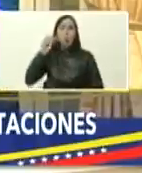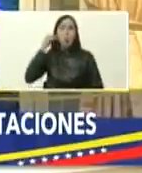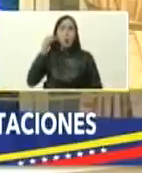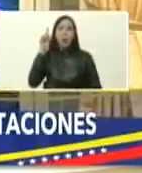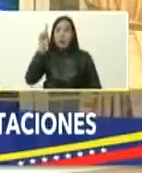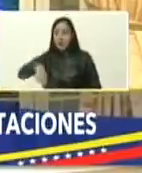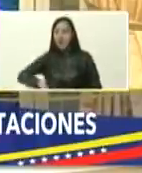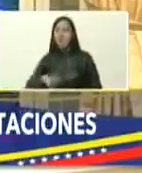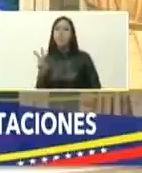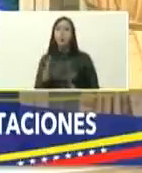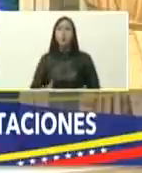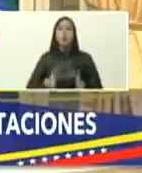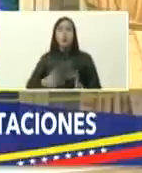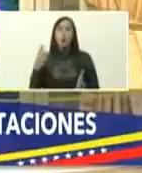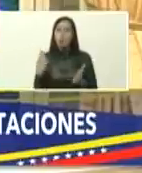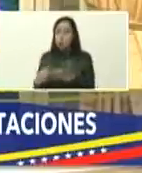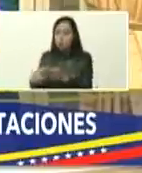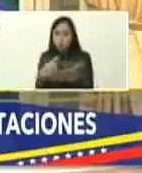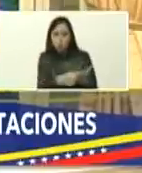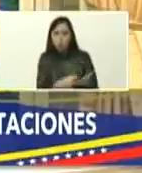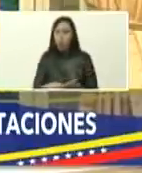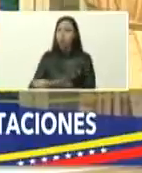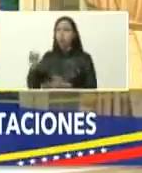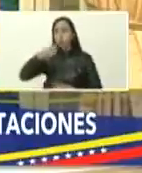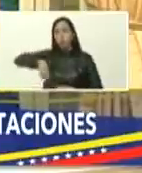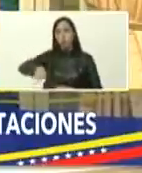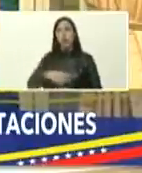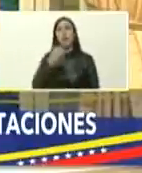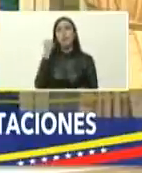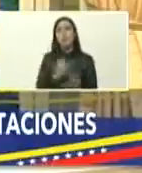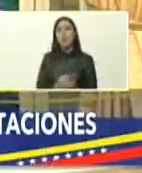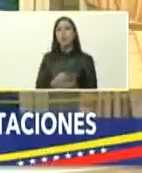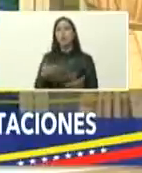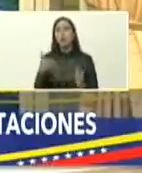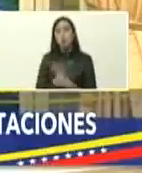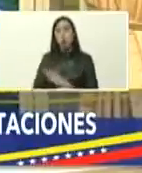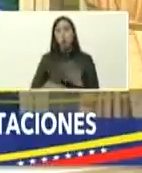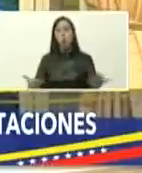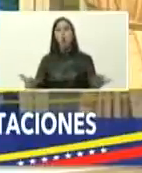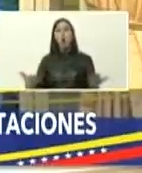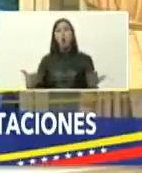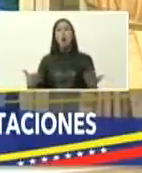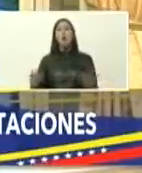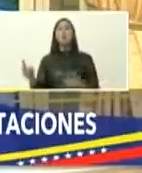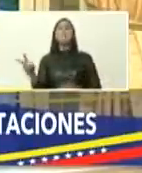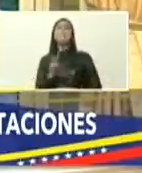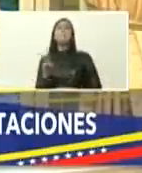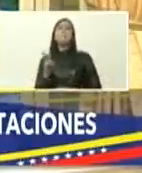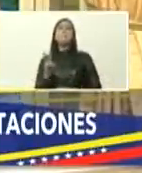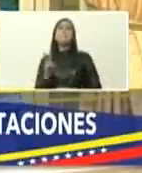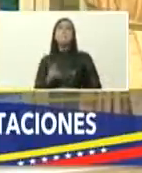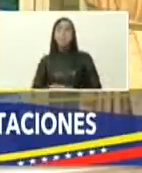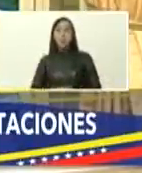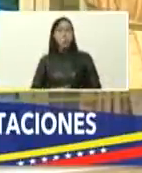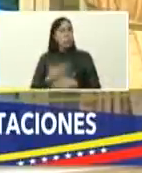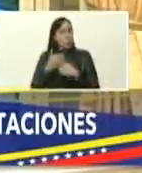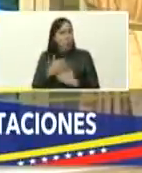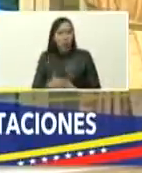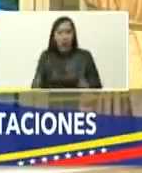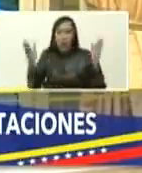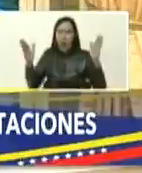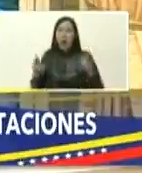país con los impuestos que ustedes tienen que declarar para que al país se le vaya abriendo